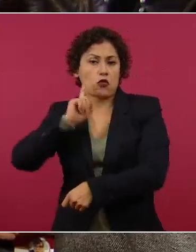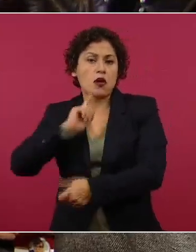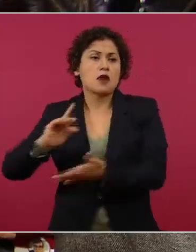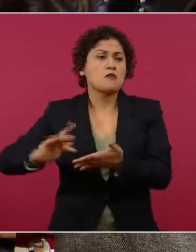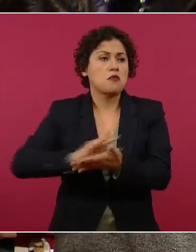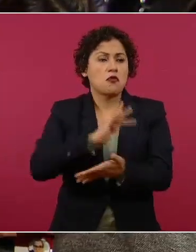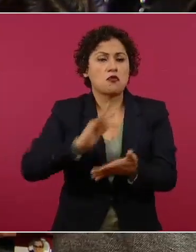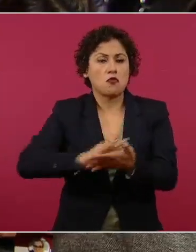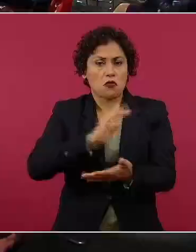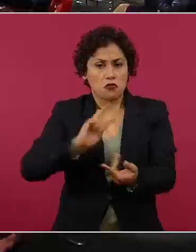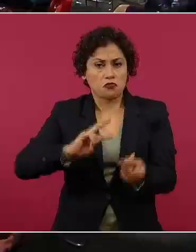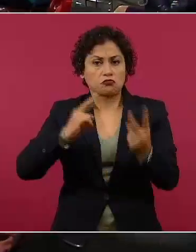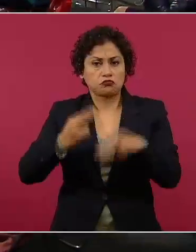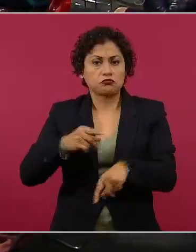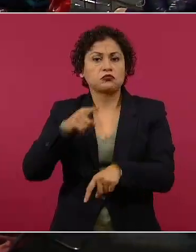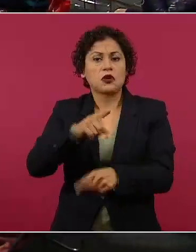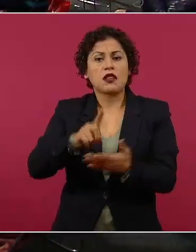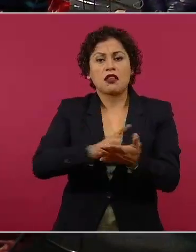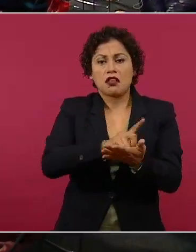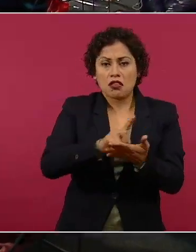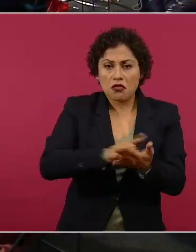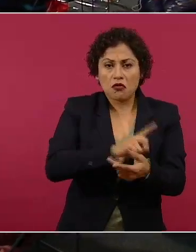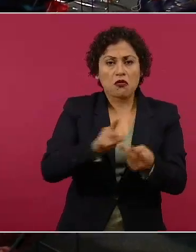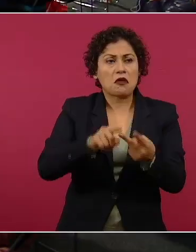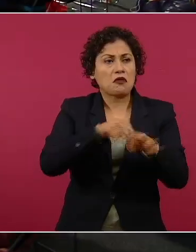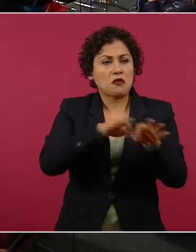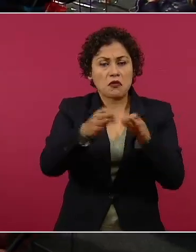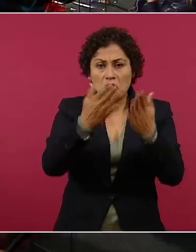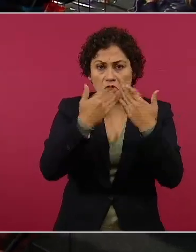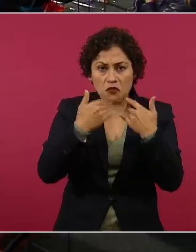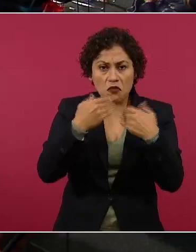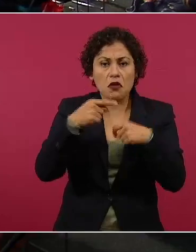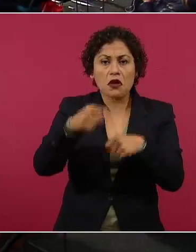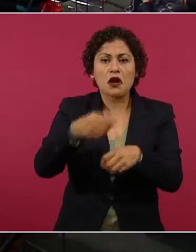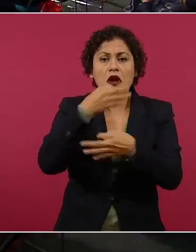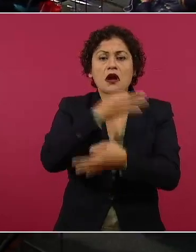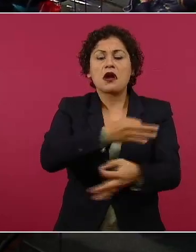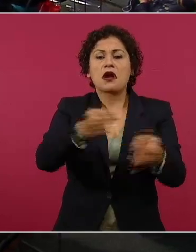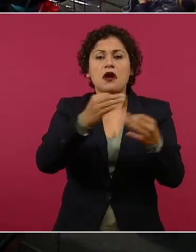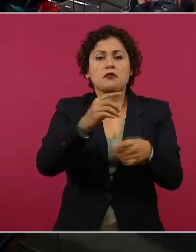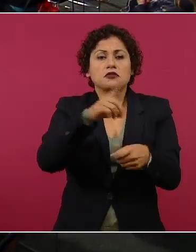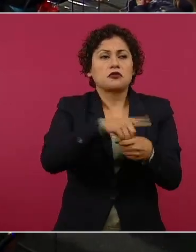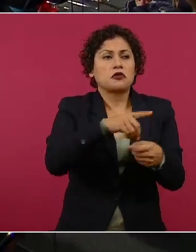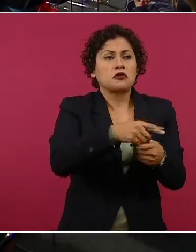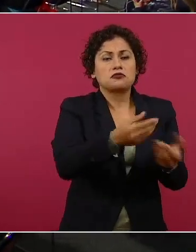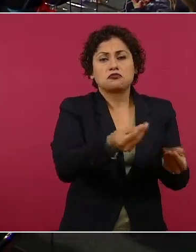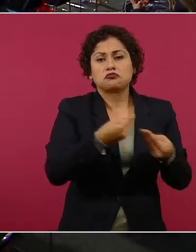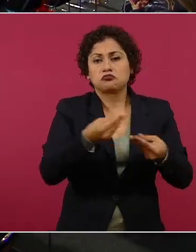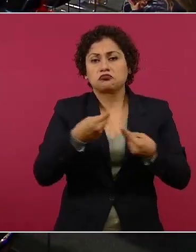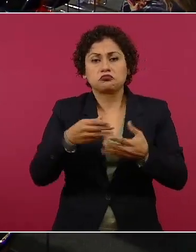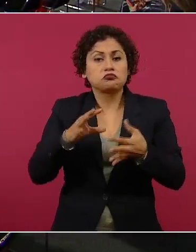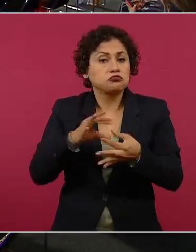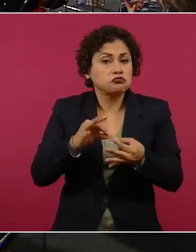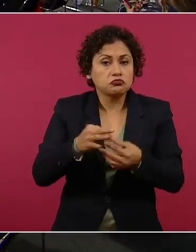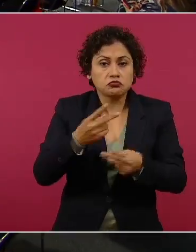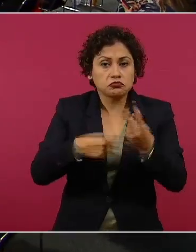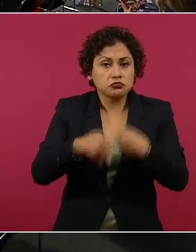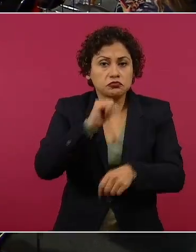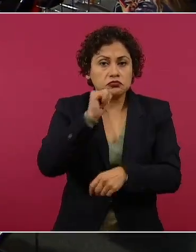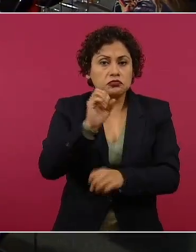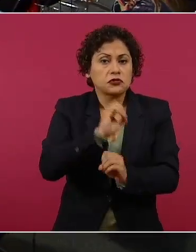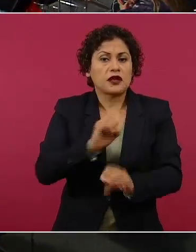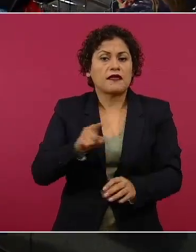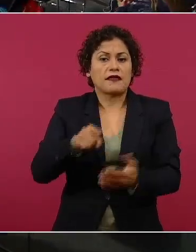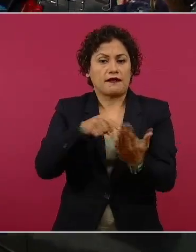trabaja ni ha trabajado, consume drogas, ha declarado que obtiene recursos de donaciones sin explicar el origen. Hay peritajes psicológicos que lo señalan como